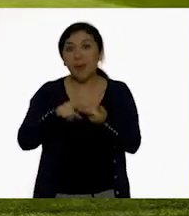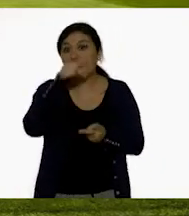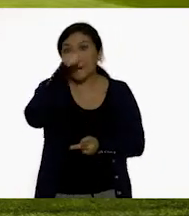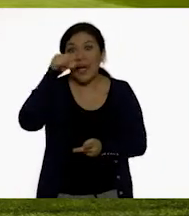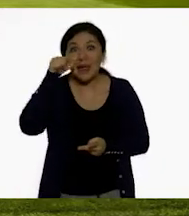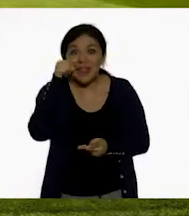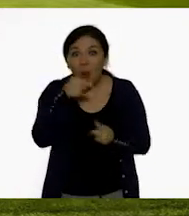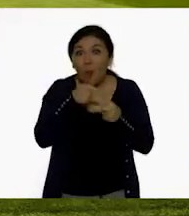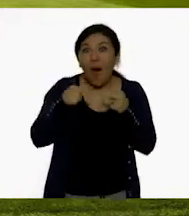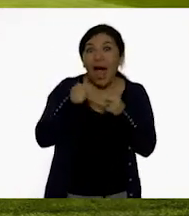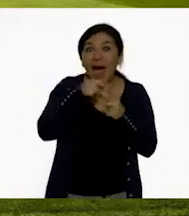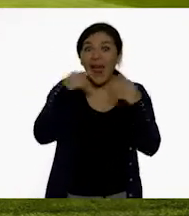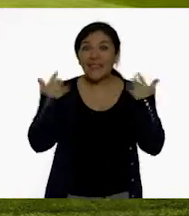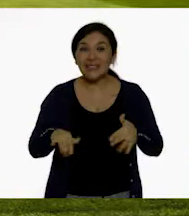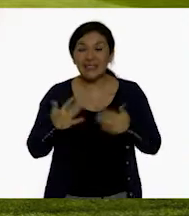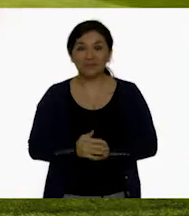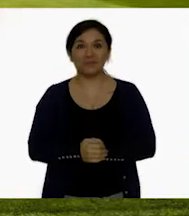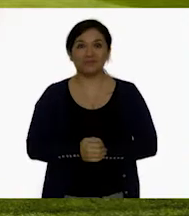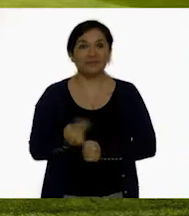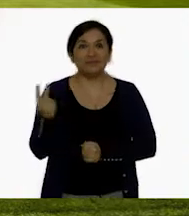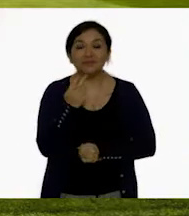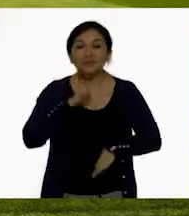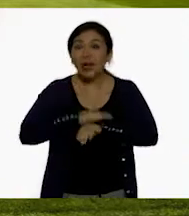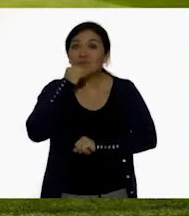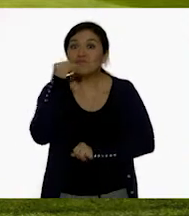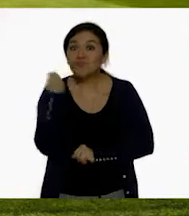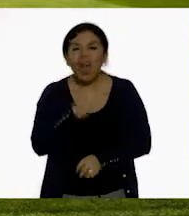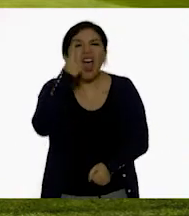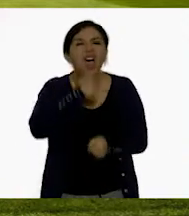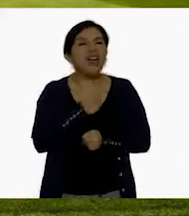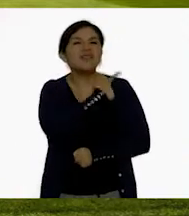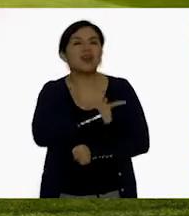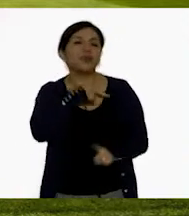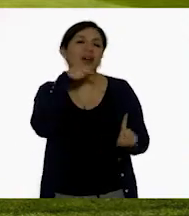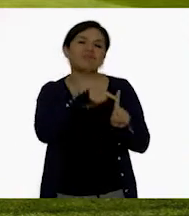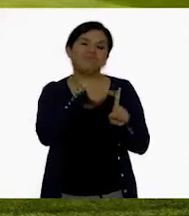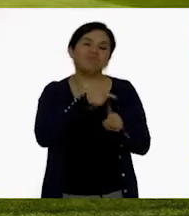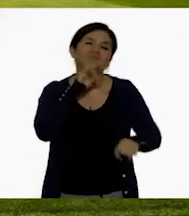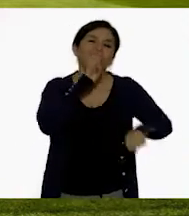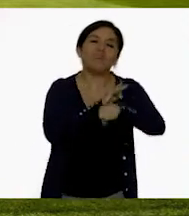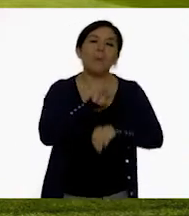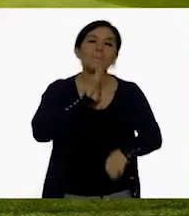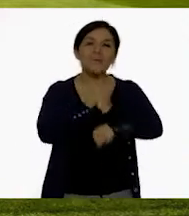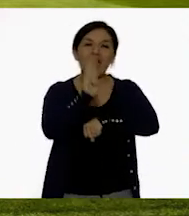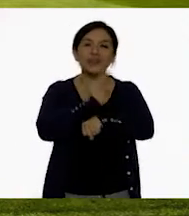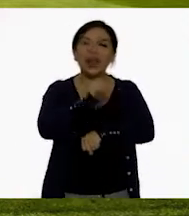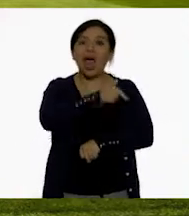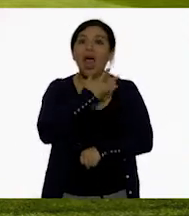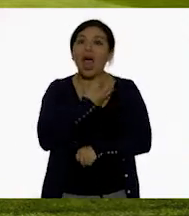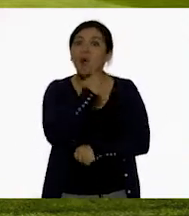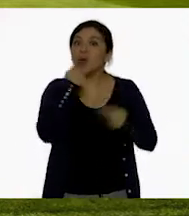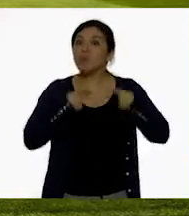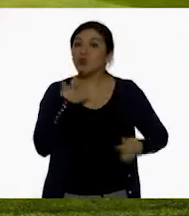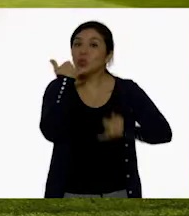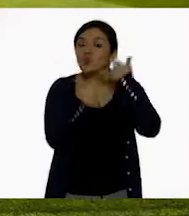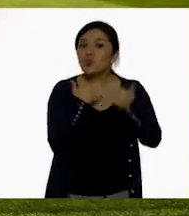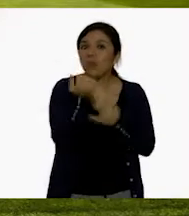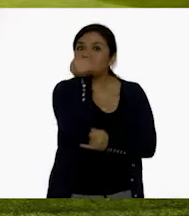Benito Juárez. Los grandes favoritos son el equipo de la República del Brasil, que tiene a un gran